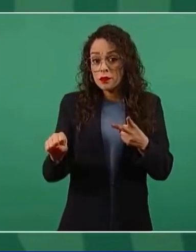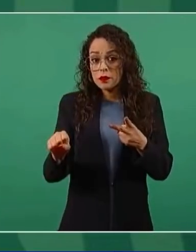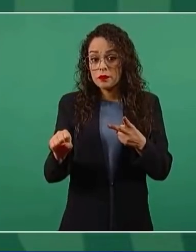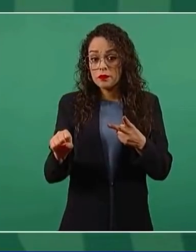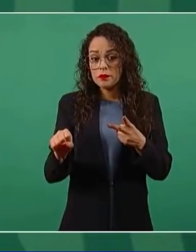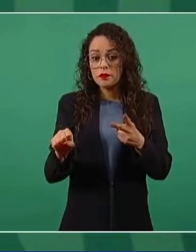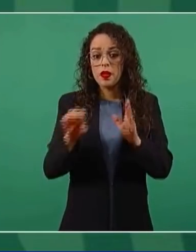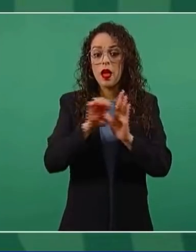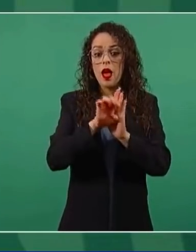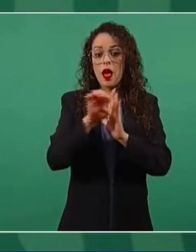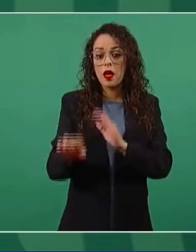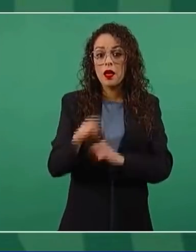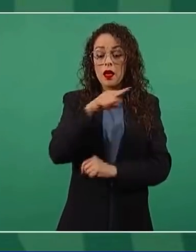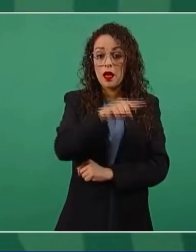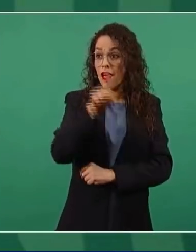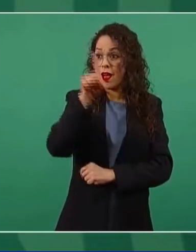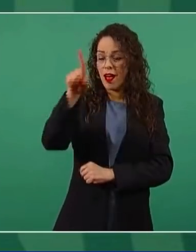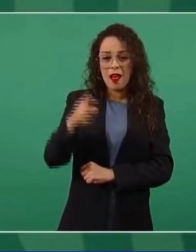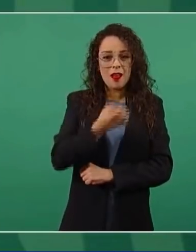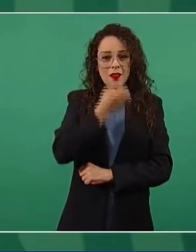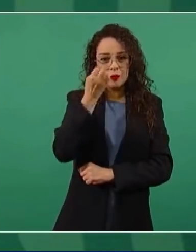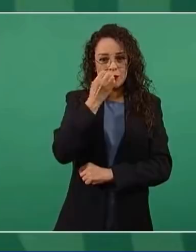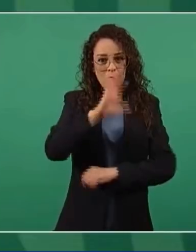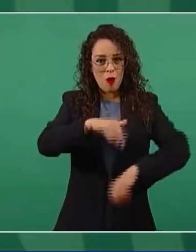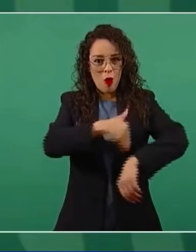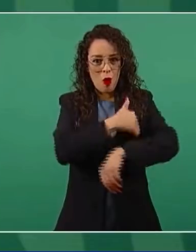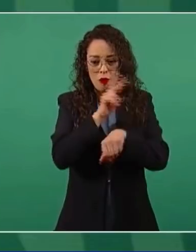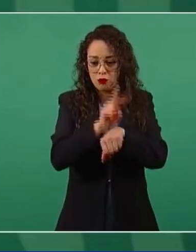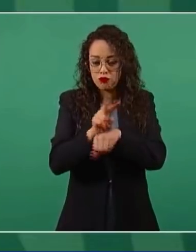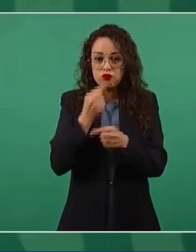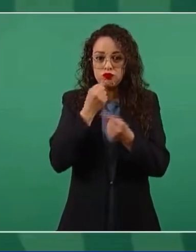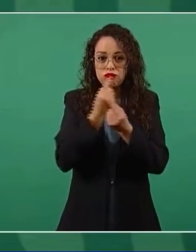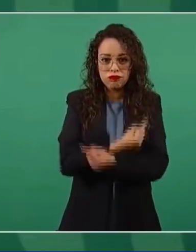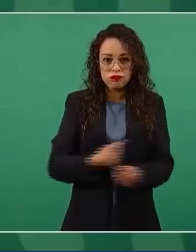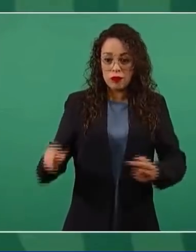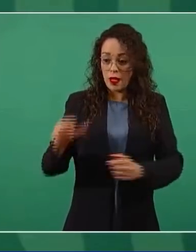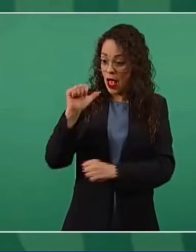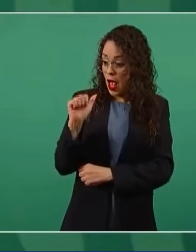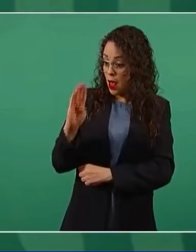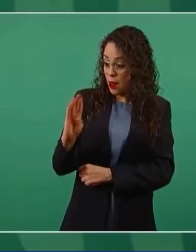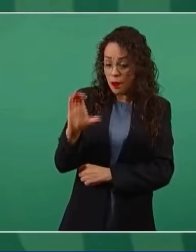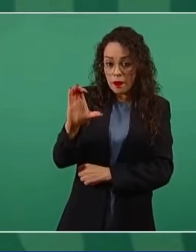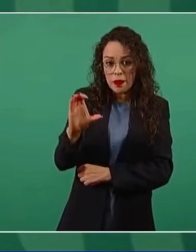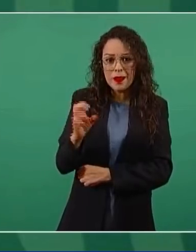Por ejemplo, lo de la guardería ABC fue por eso,